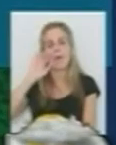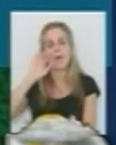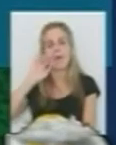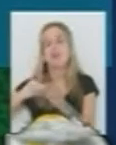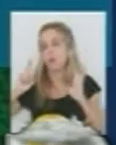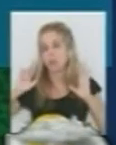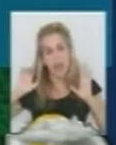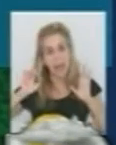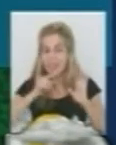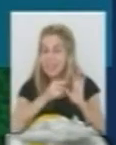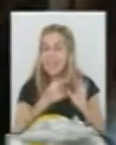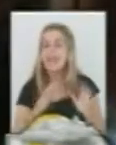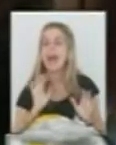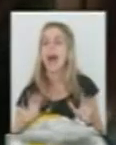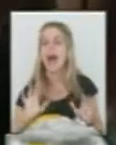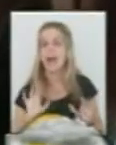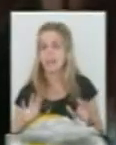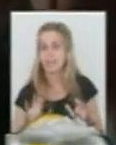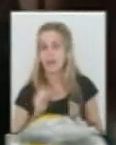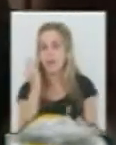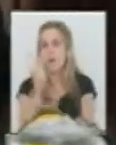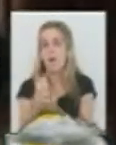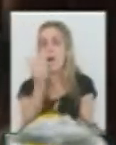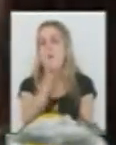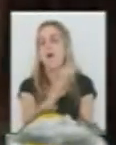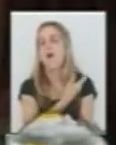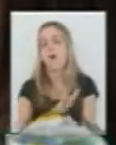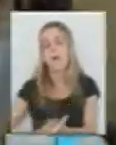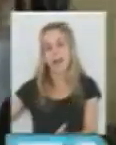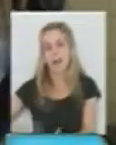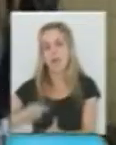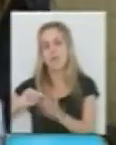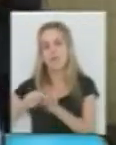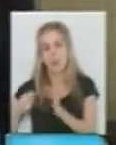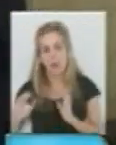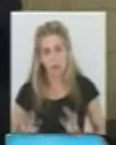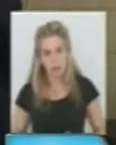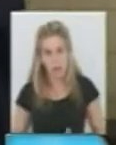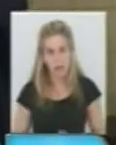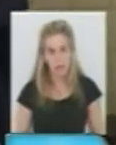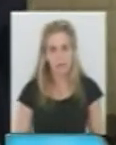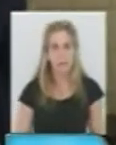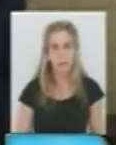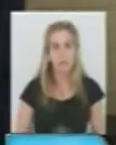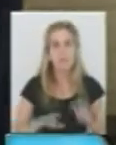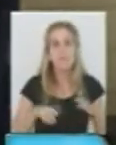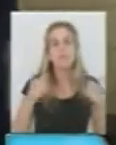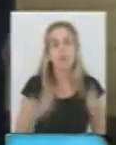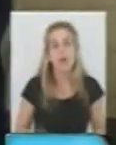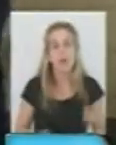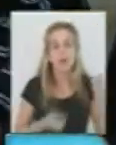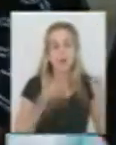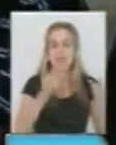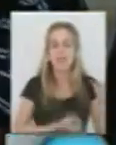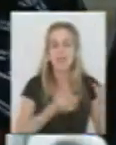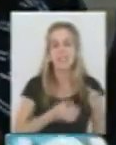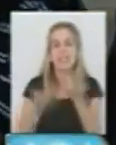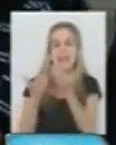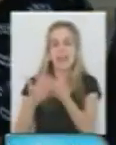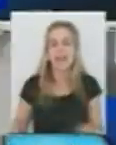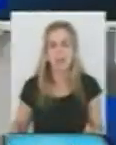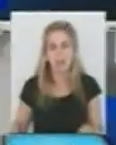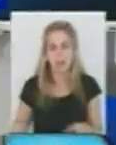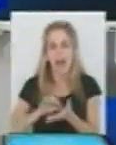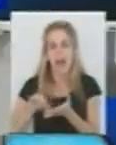todo esto para ser gobernador de la provincia de Buenos Aires. No es porque no le daban bola, ni mucho menos. Es porque quiere llegar a ser candidato a